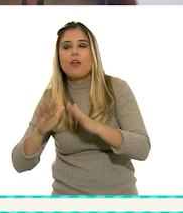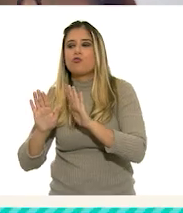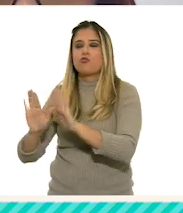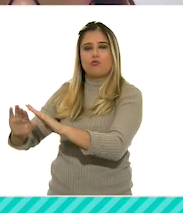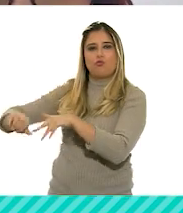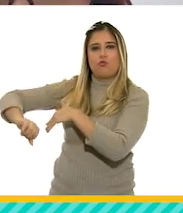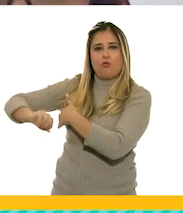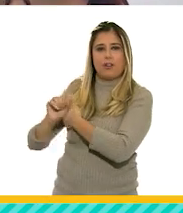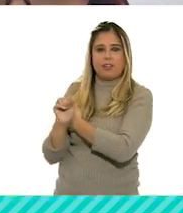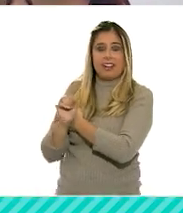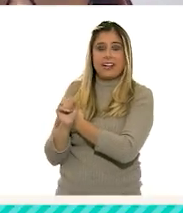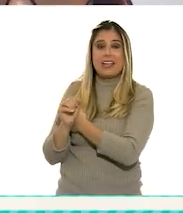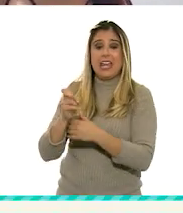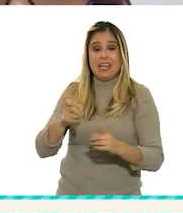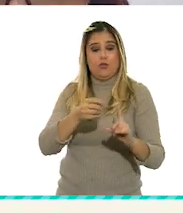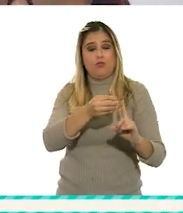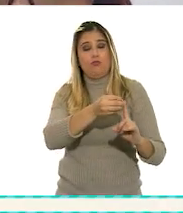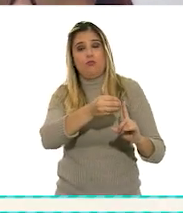almacenamiento. Estos